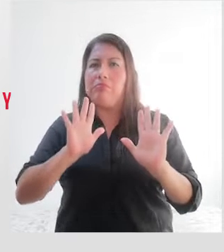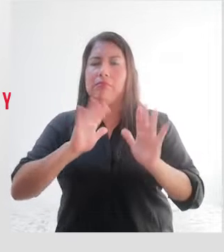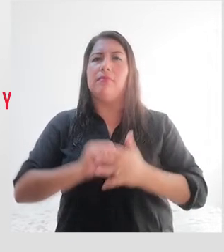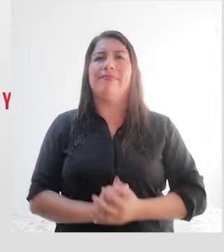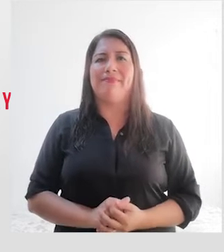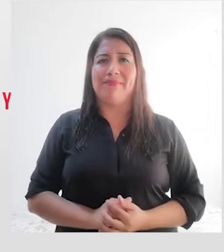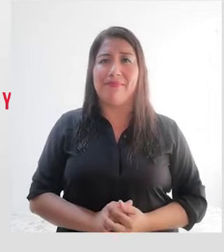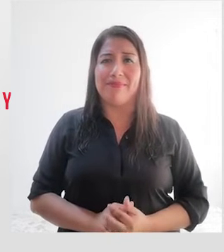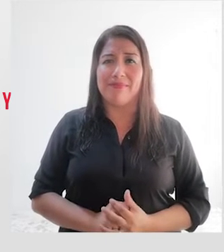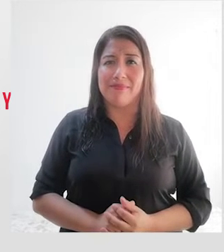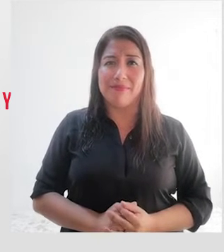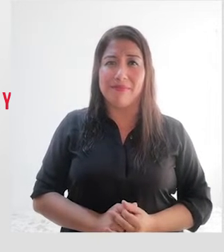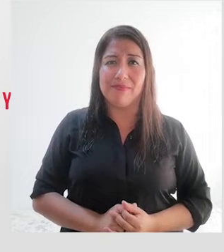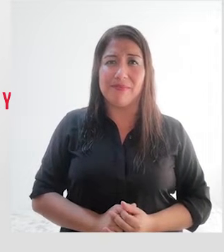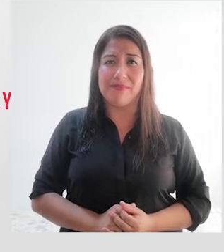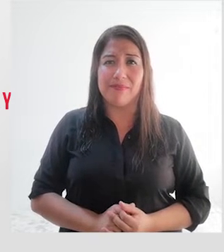metro.